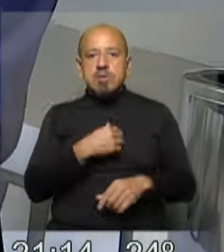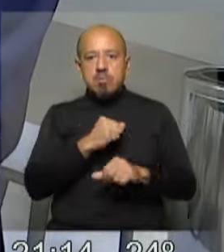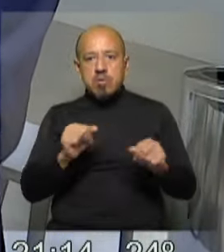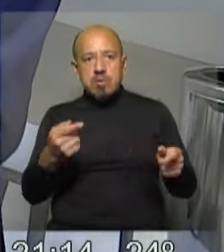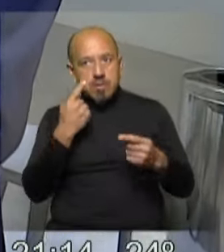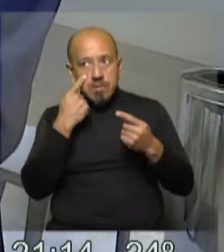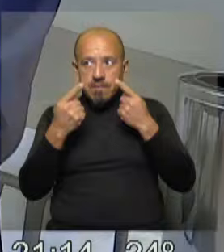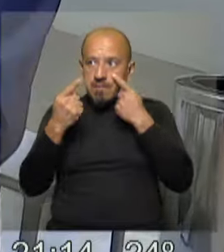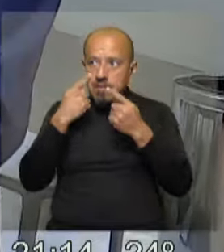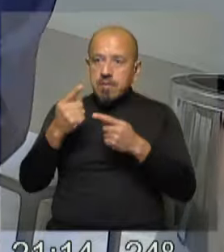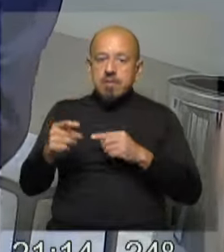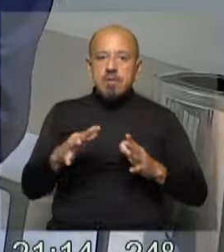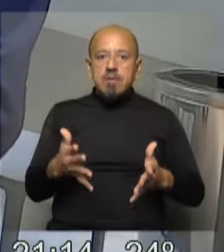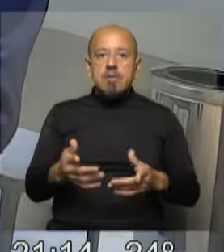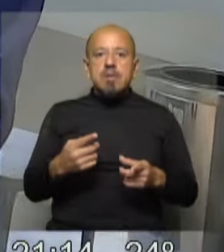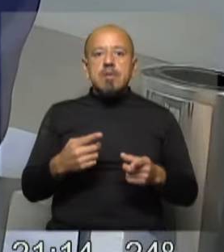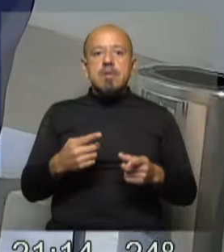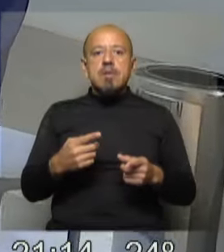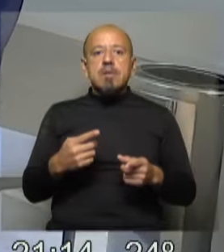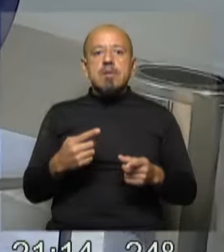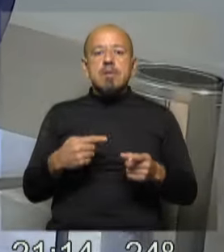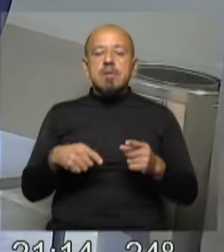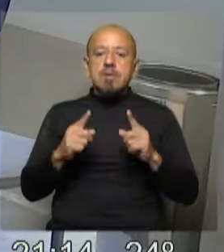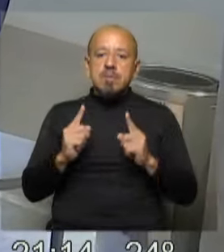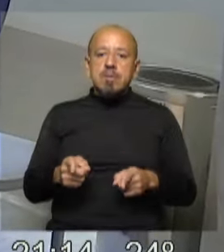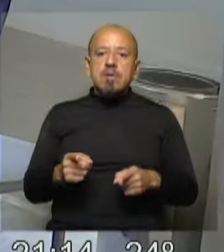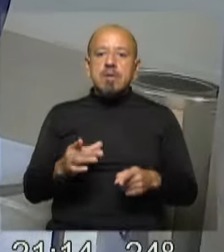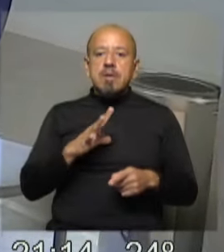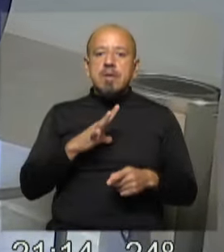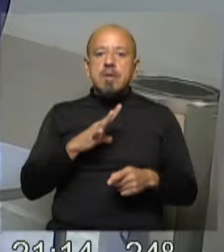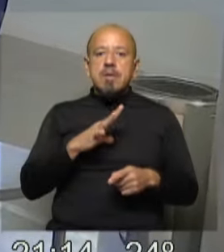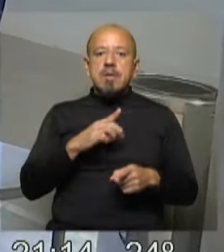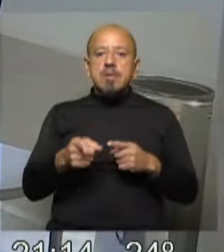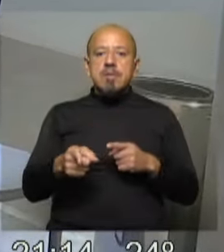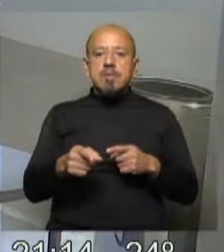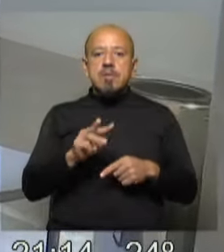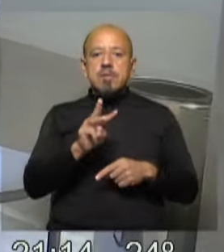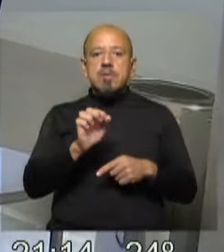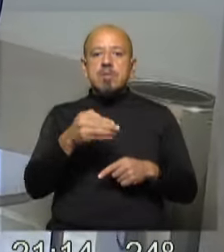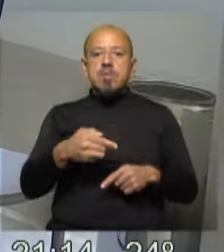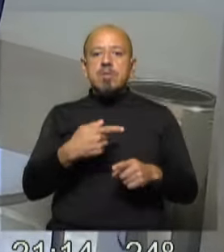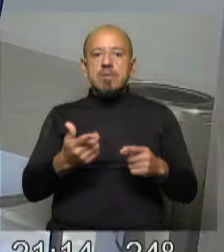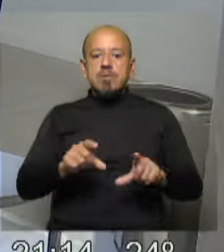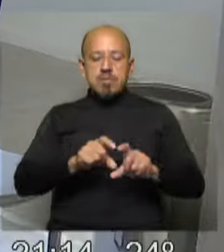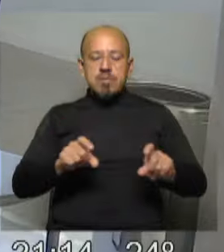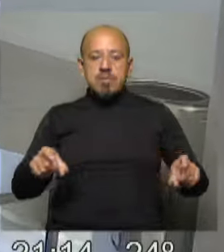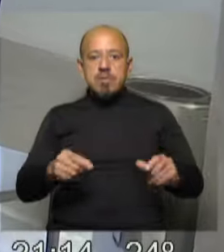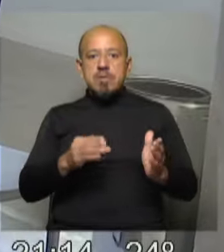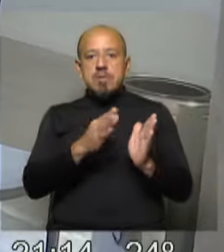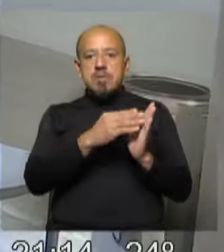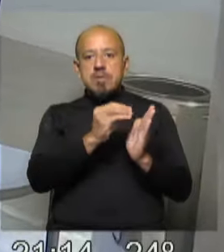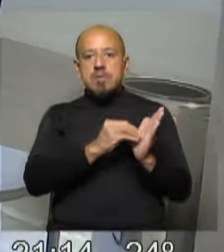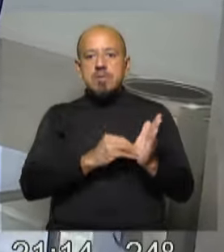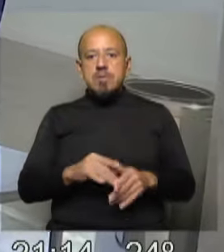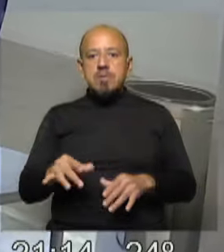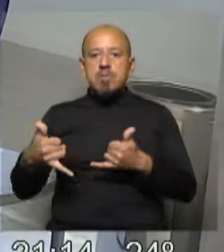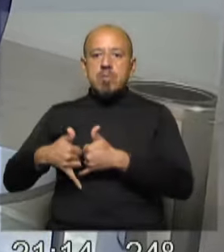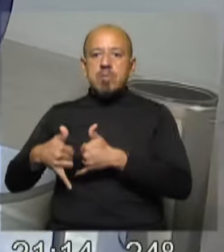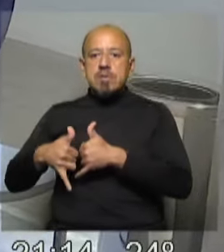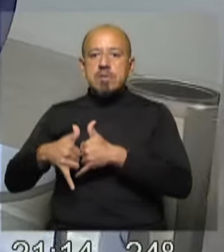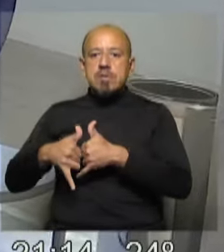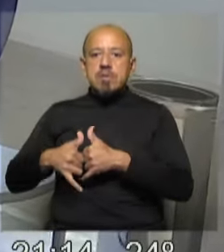y pasar y recorrer un poquito. Y también, bueno, ya tienen en la página web las agendas abiertas, tanto web como por